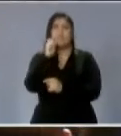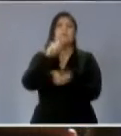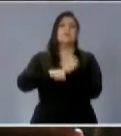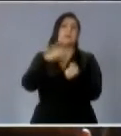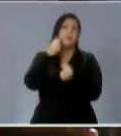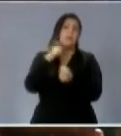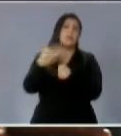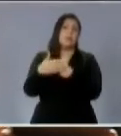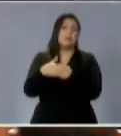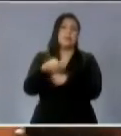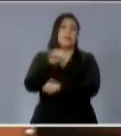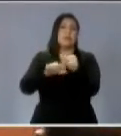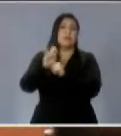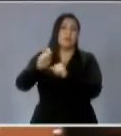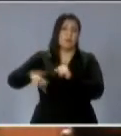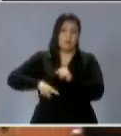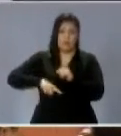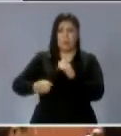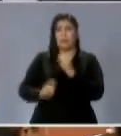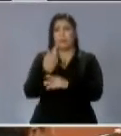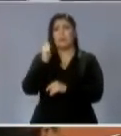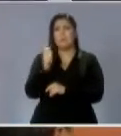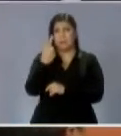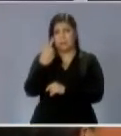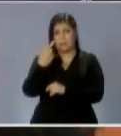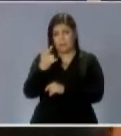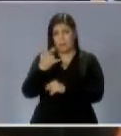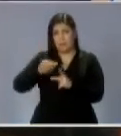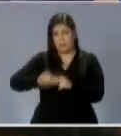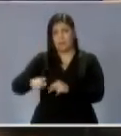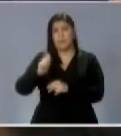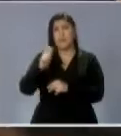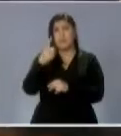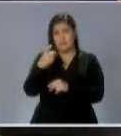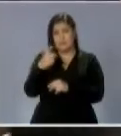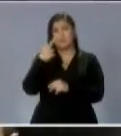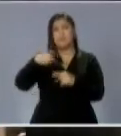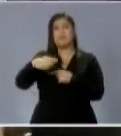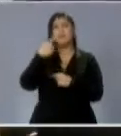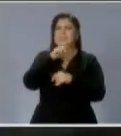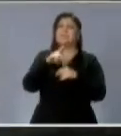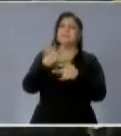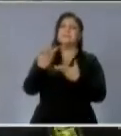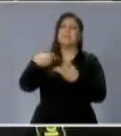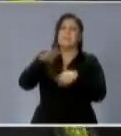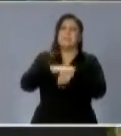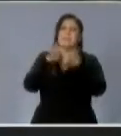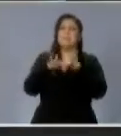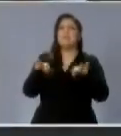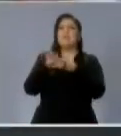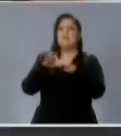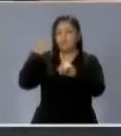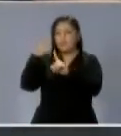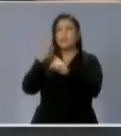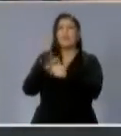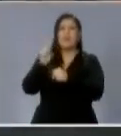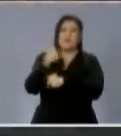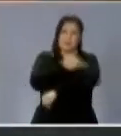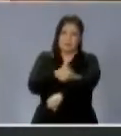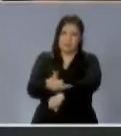personal. Quienes estaban ahí aplaudieron mucho y terminaron por ponerse de pie. Con menos énfasis hizo público su aprecio por lo